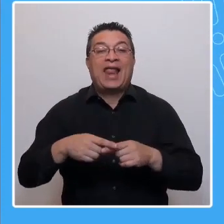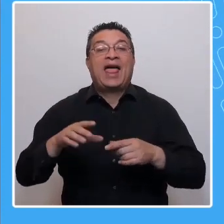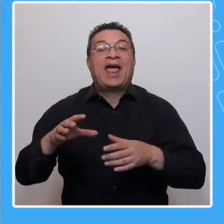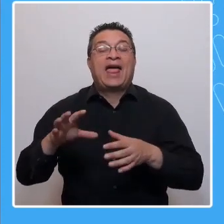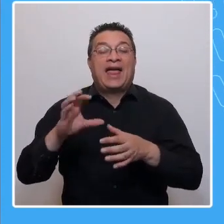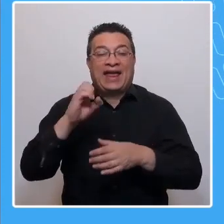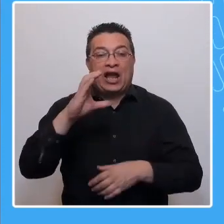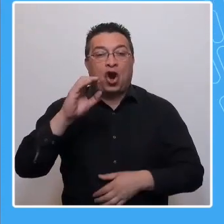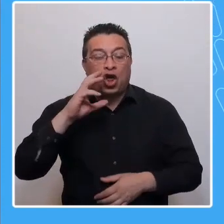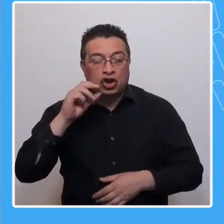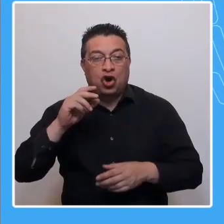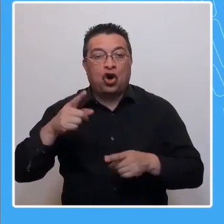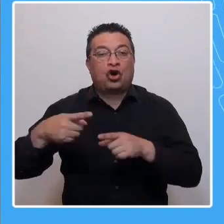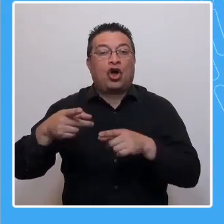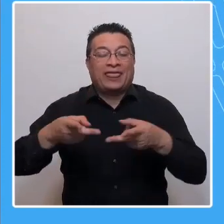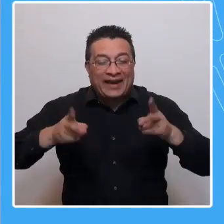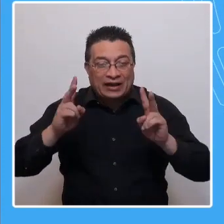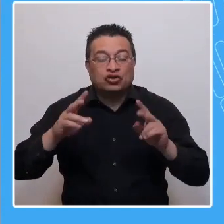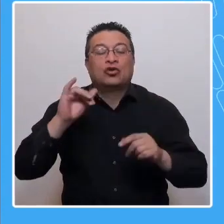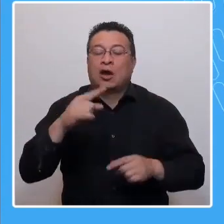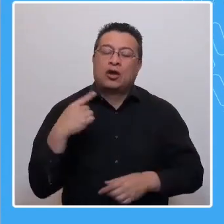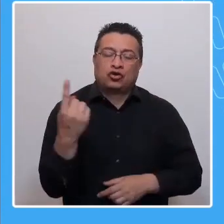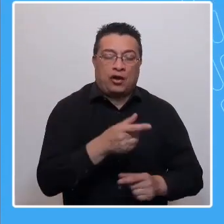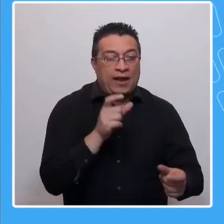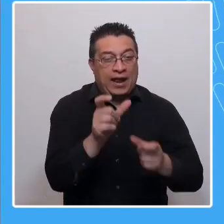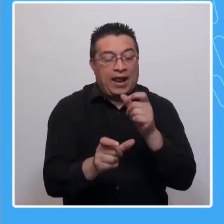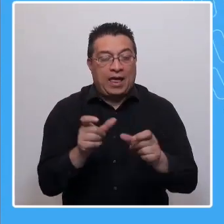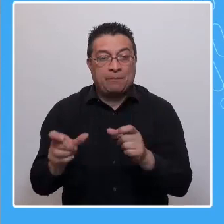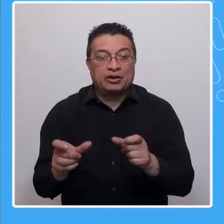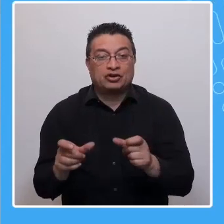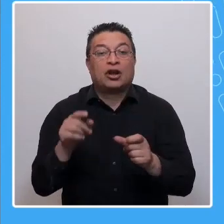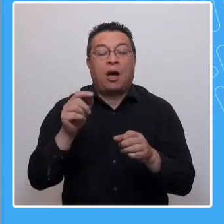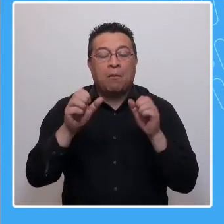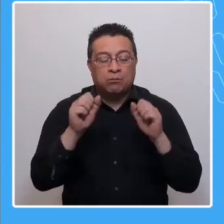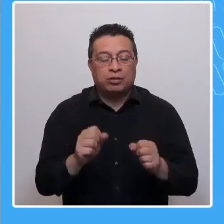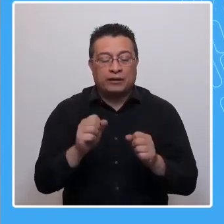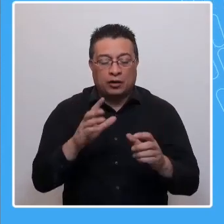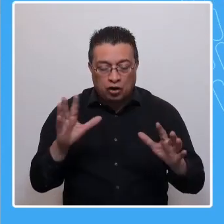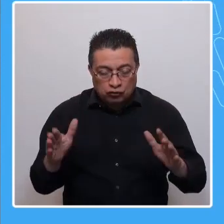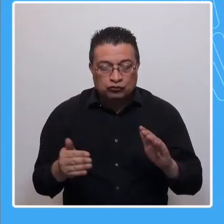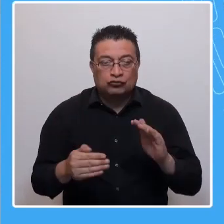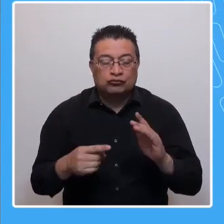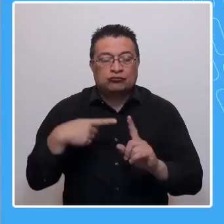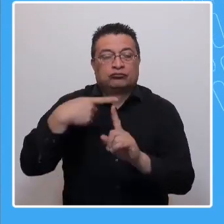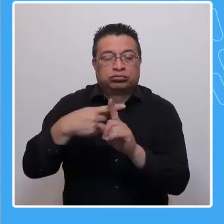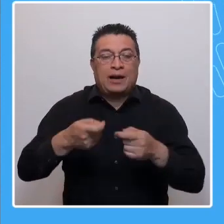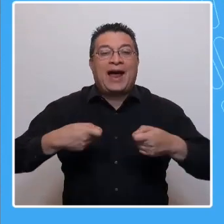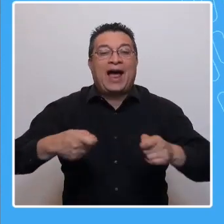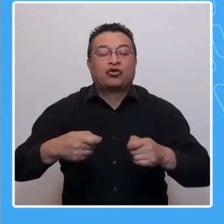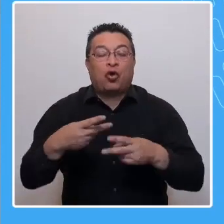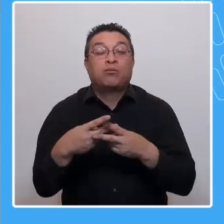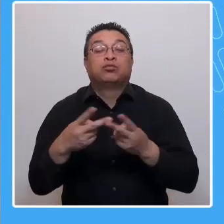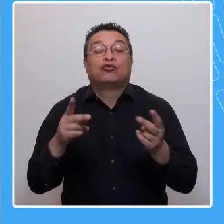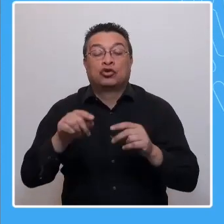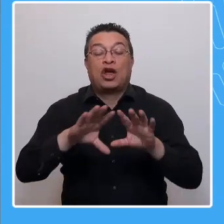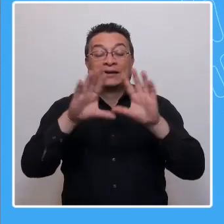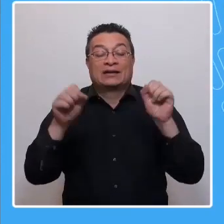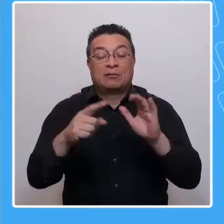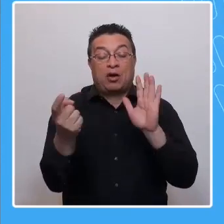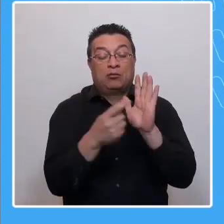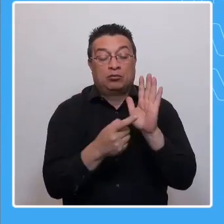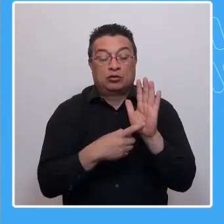derecho, y obligaciones como de que todas las personas deben contribuir al financiamiento del gasto público, por supuesto, y aquí está todo el sistema tributario en el